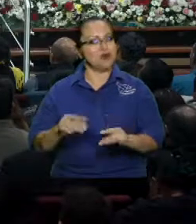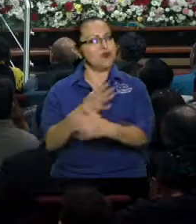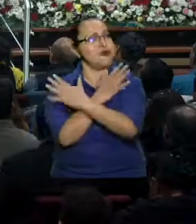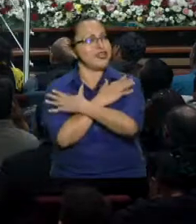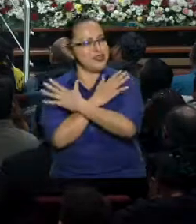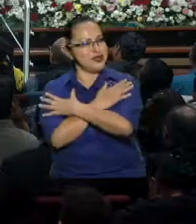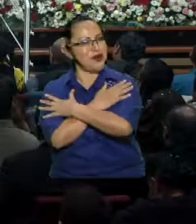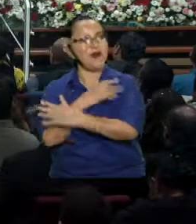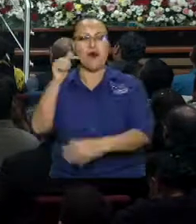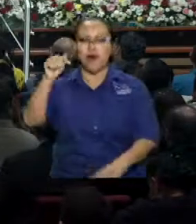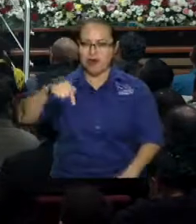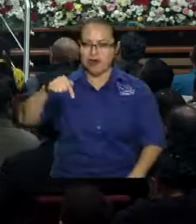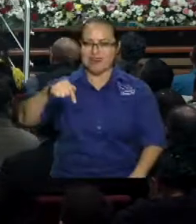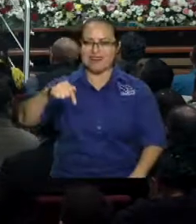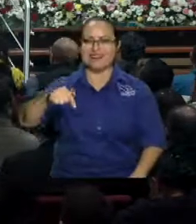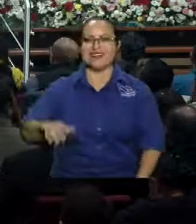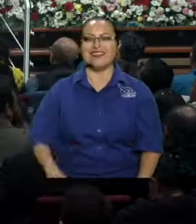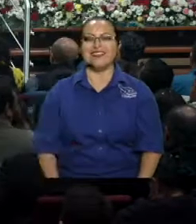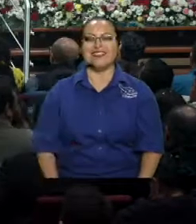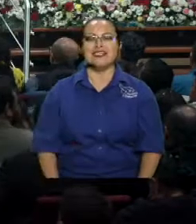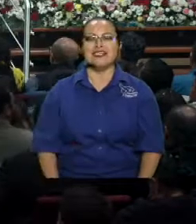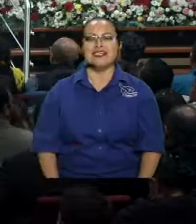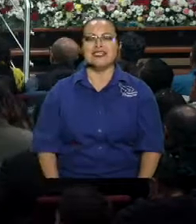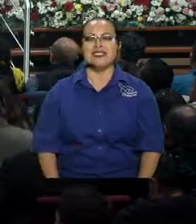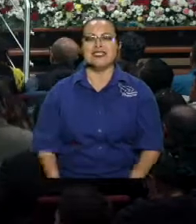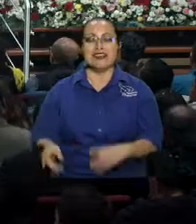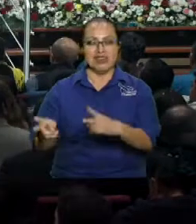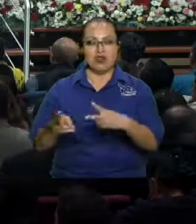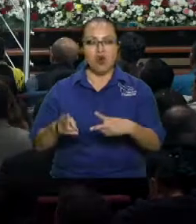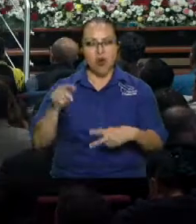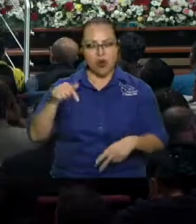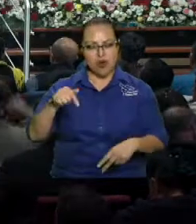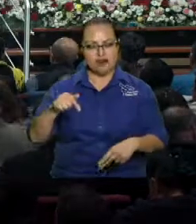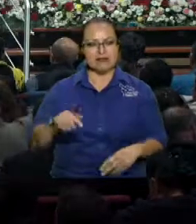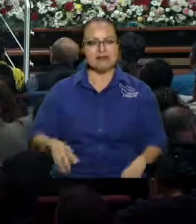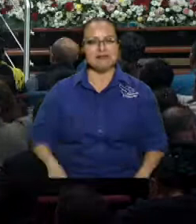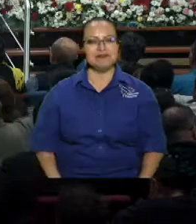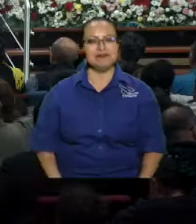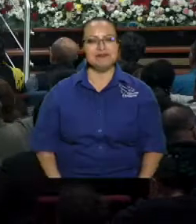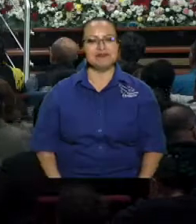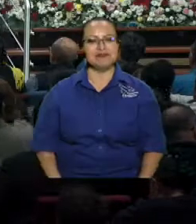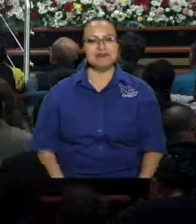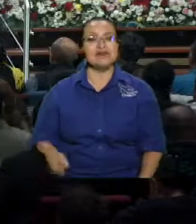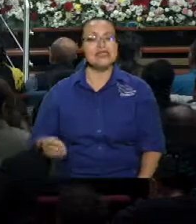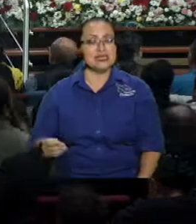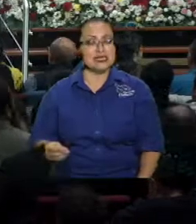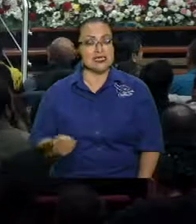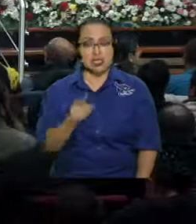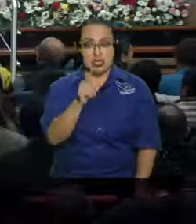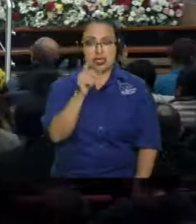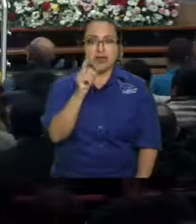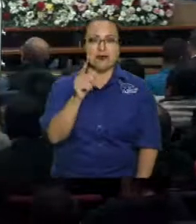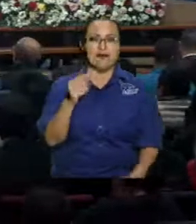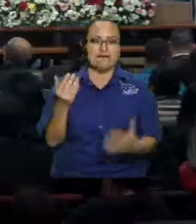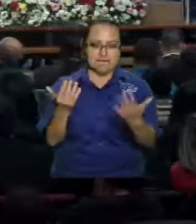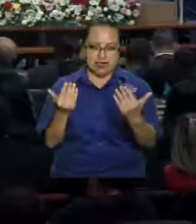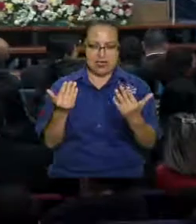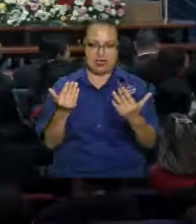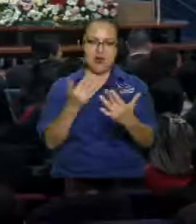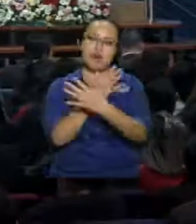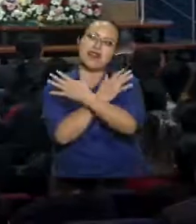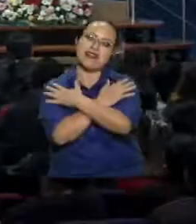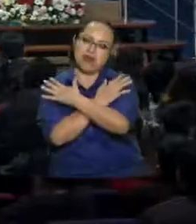¿Hay algún hermano que esté cumpliendo años hoy? ¿A qué? ¿Qué ha venido? ¿Quién? ¿Quién?